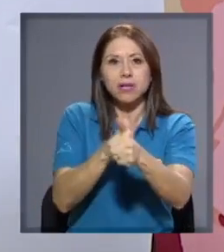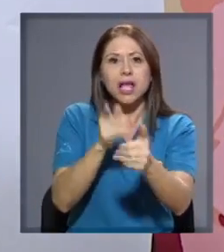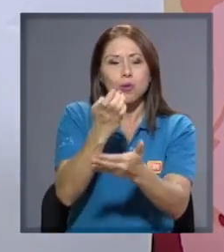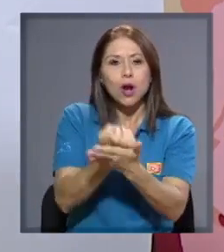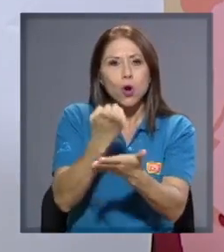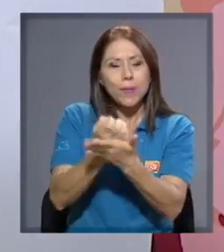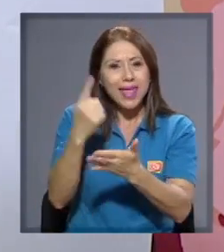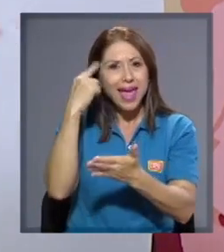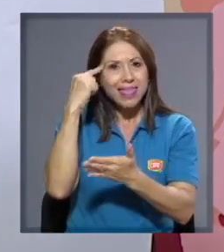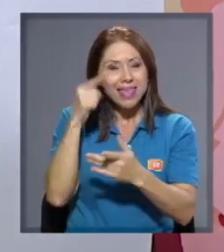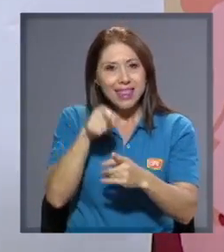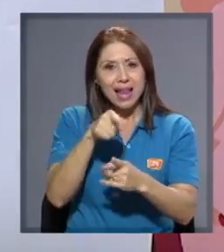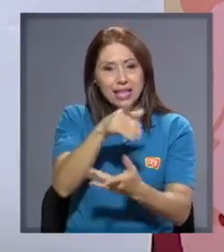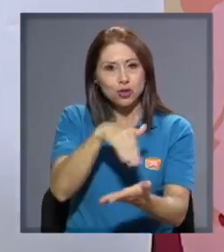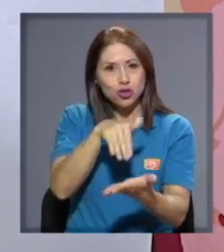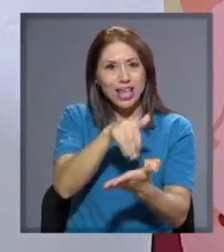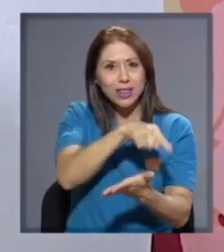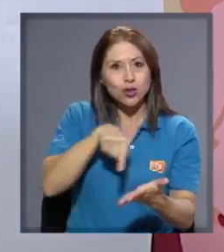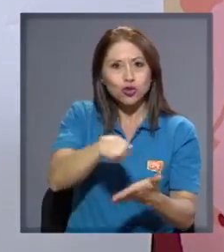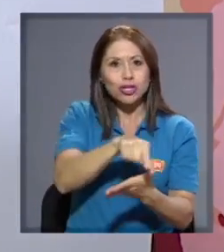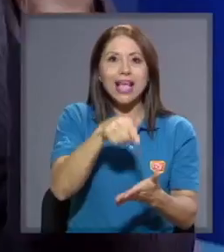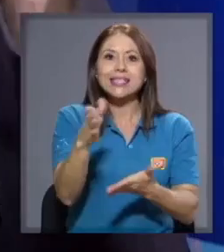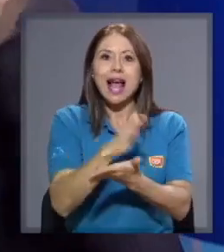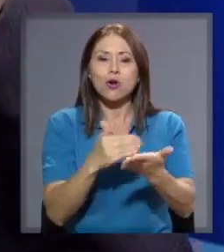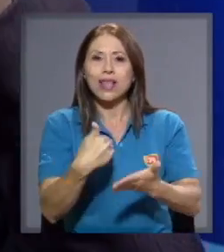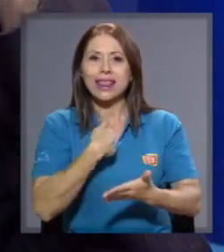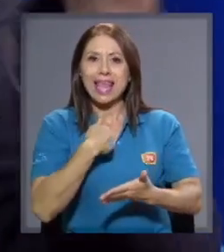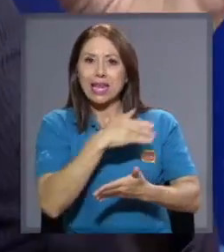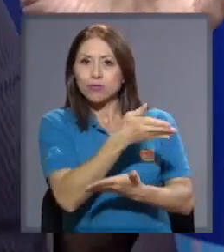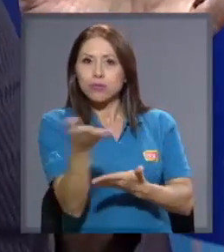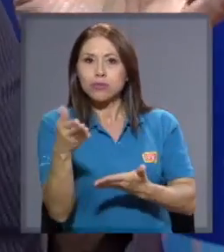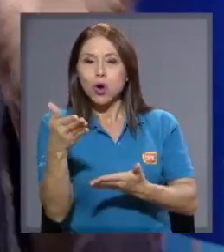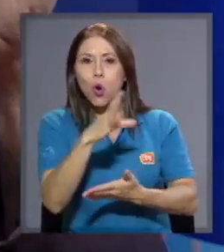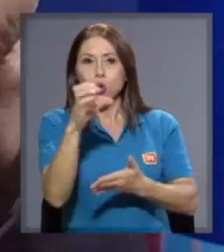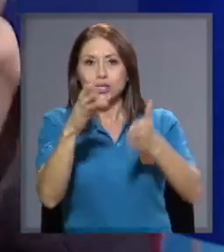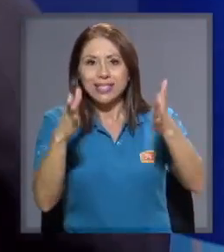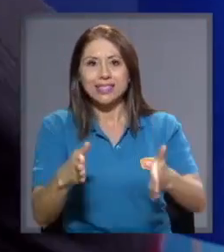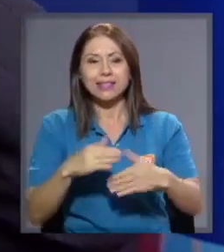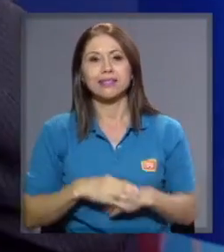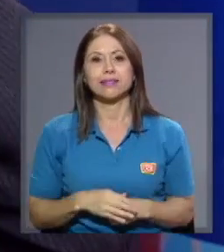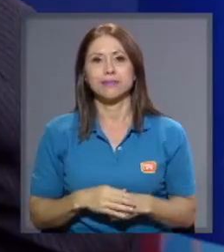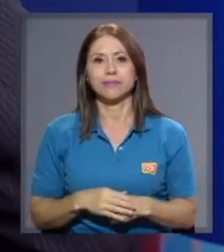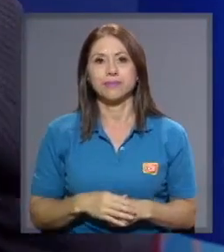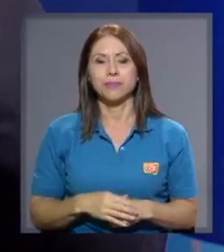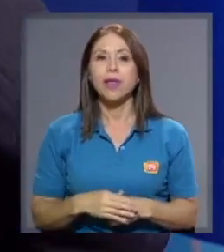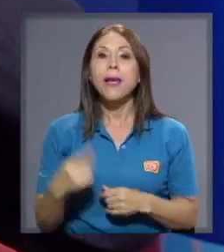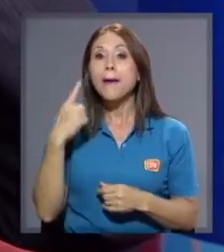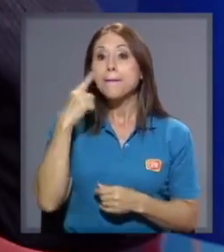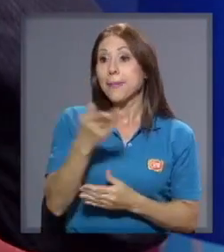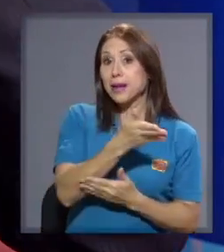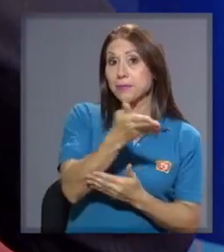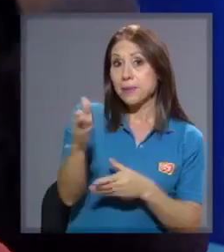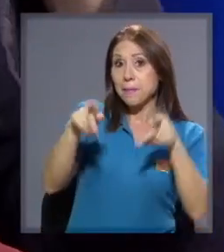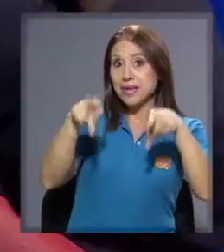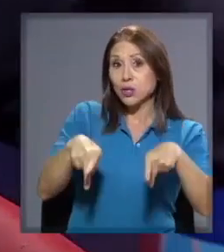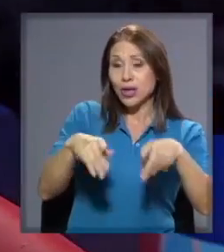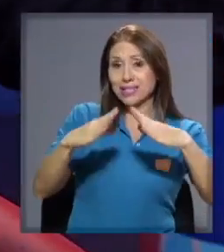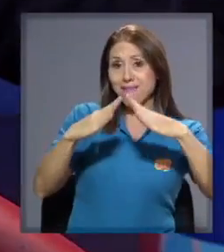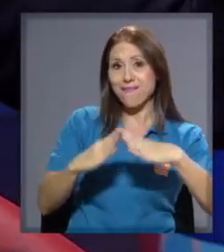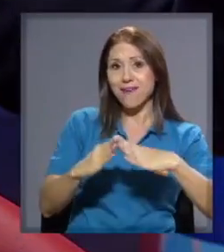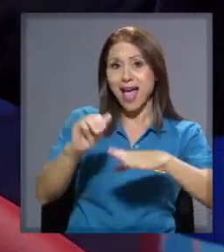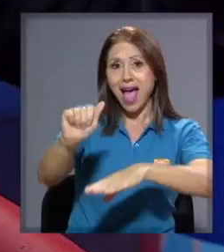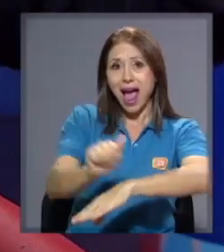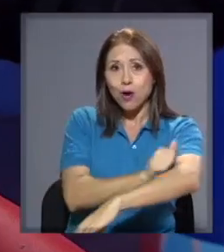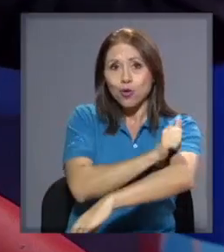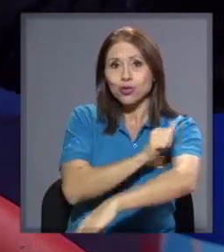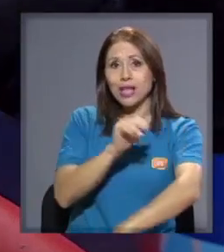son un activo que tienen los y las ciudadanas costarricense para los que me están viendo y los ciudadanos de palmichal de costa como